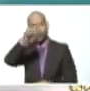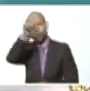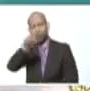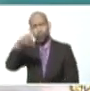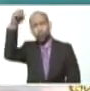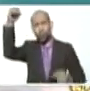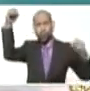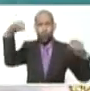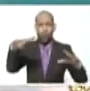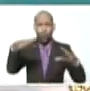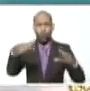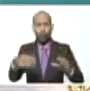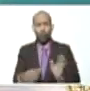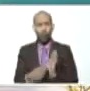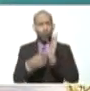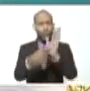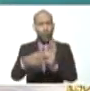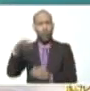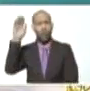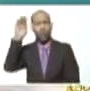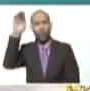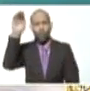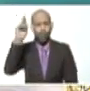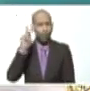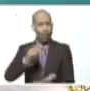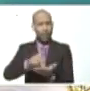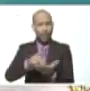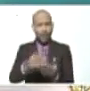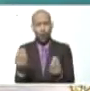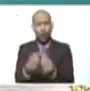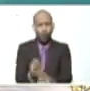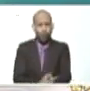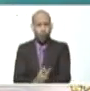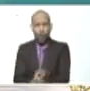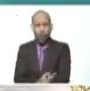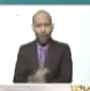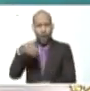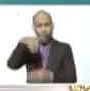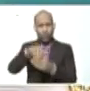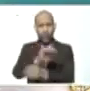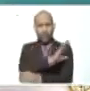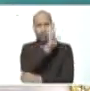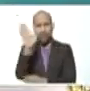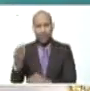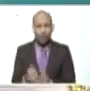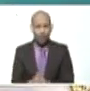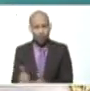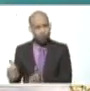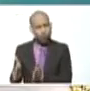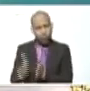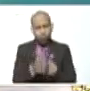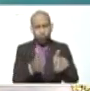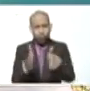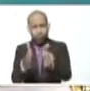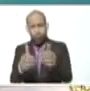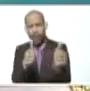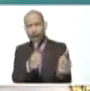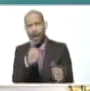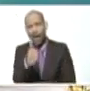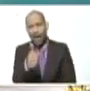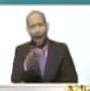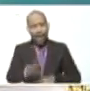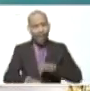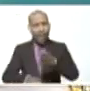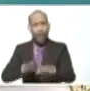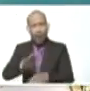que ilumine el futuro. Y su presencia como hermano premuroso desde el cielo nos guíe en cada paso para que